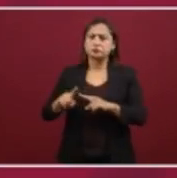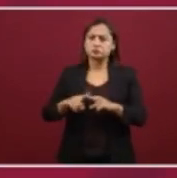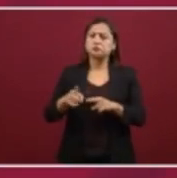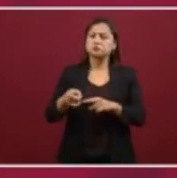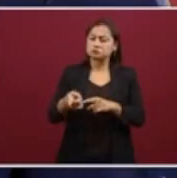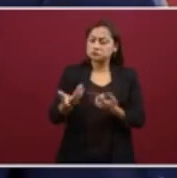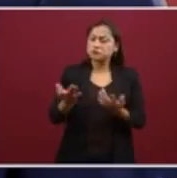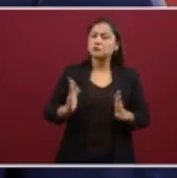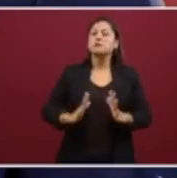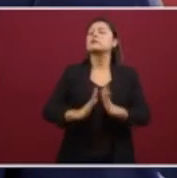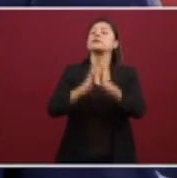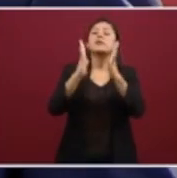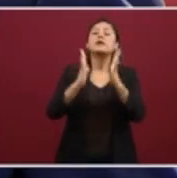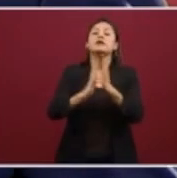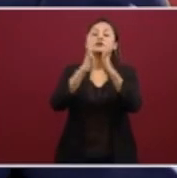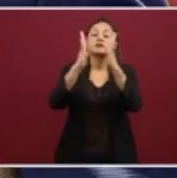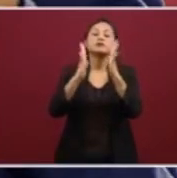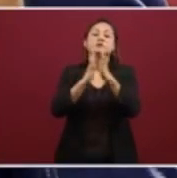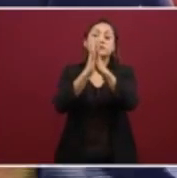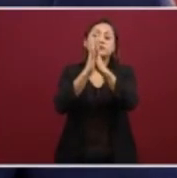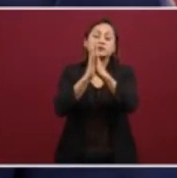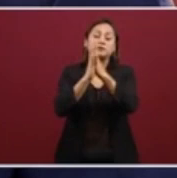aunque sea de manera breve, para no